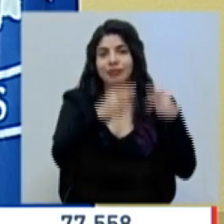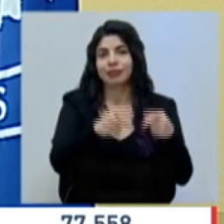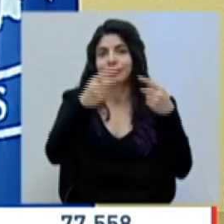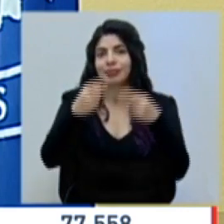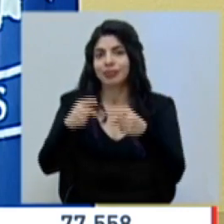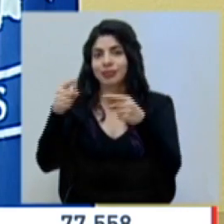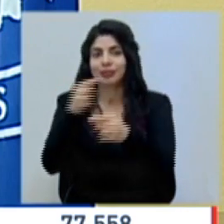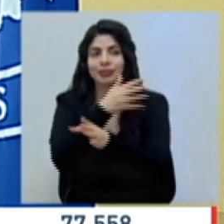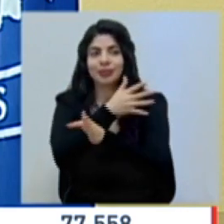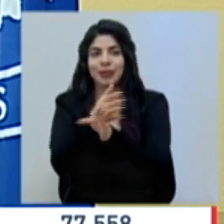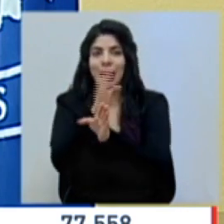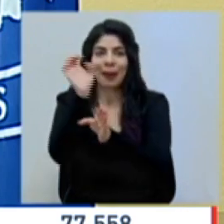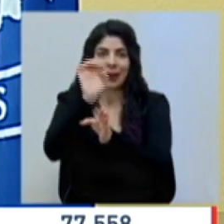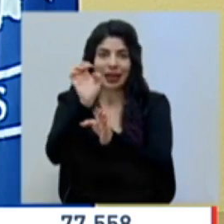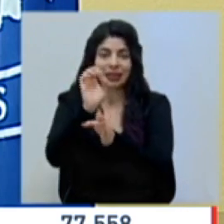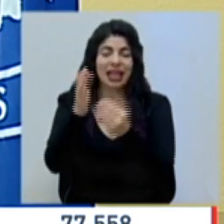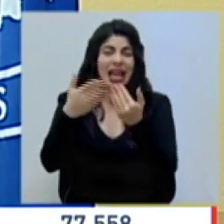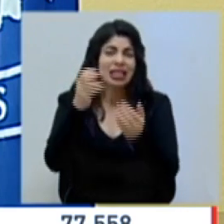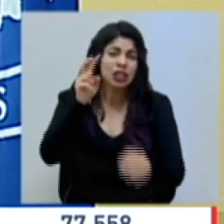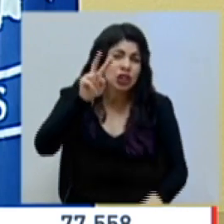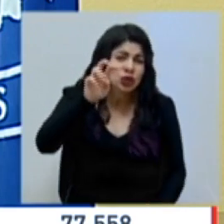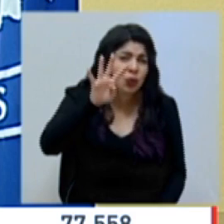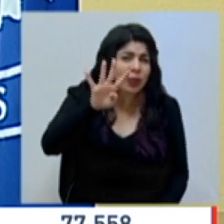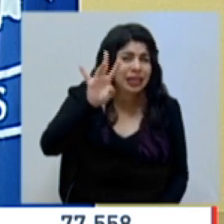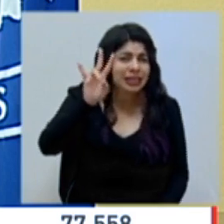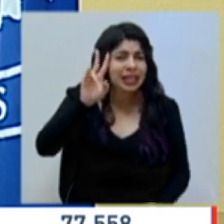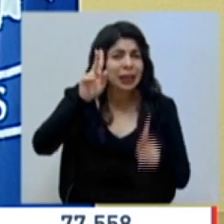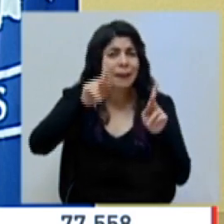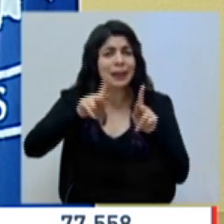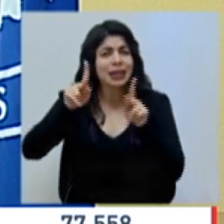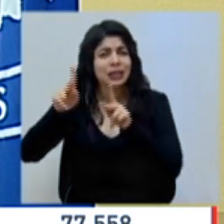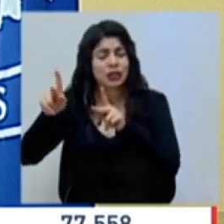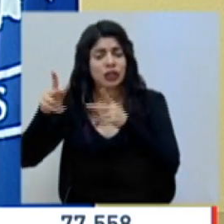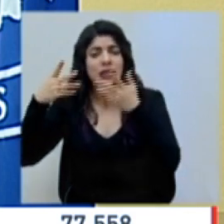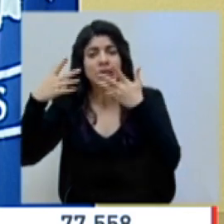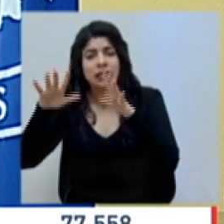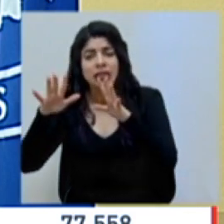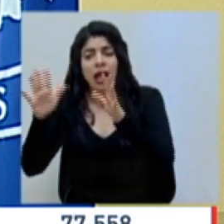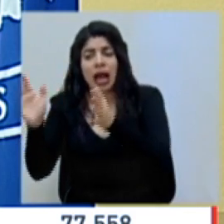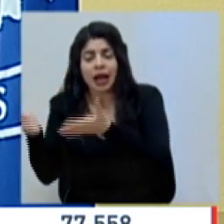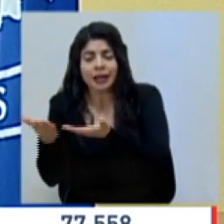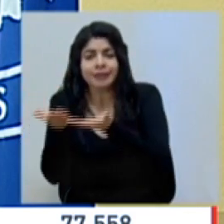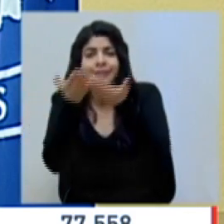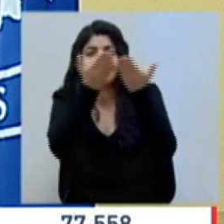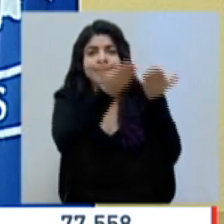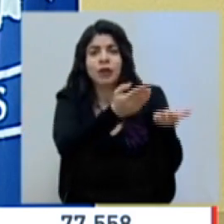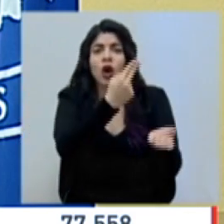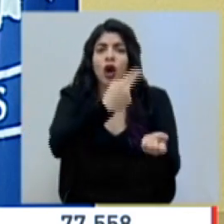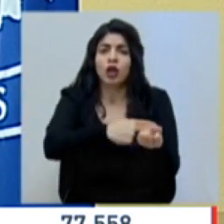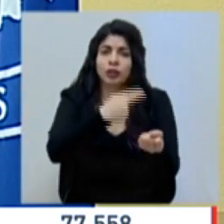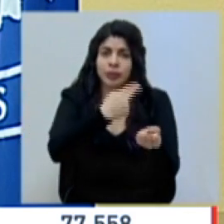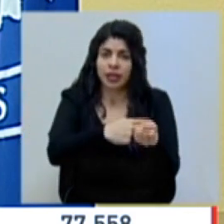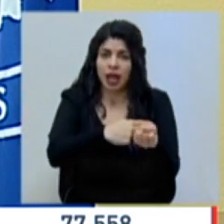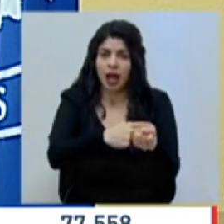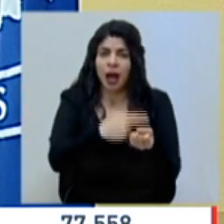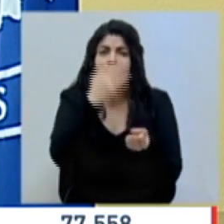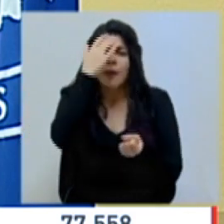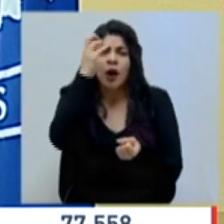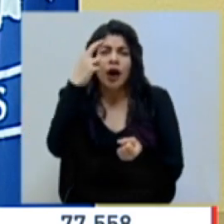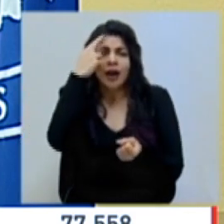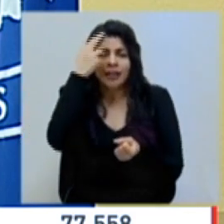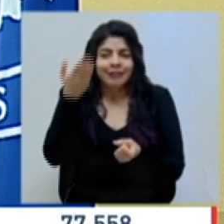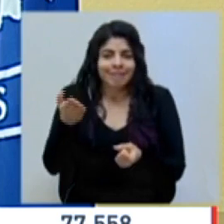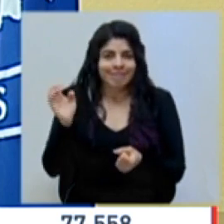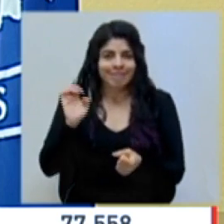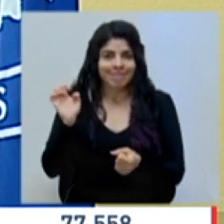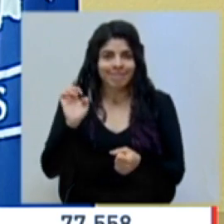esta emergencia. Aproximadamente 247 personas fueron llevadas también a centros hospitalarios producto de esta